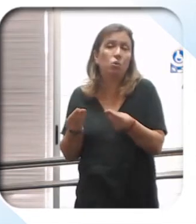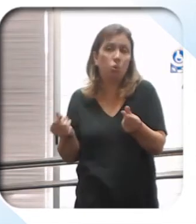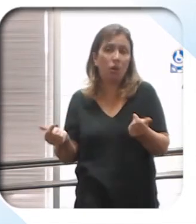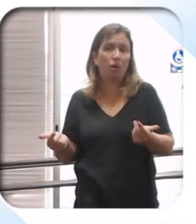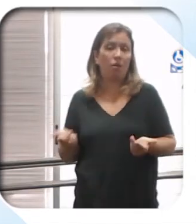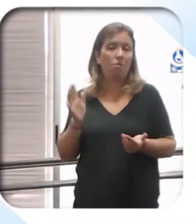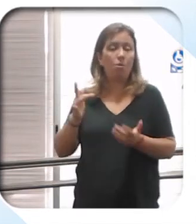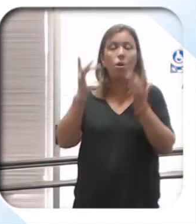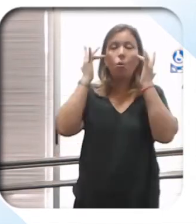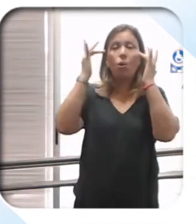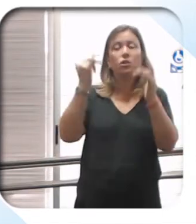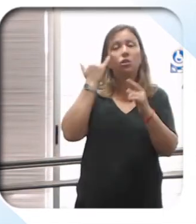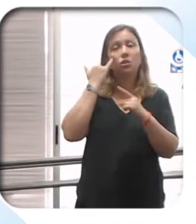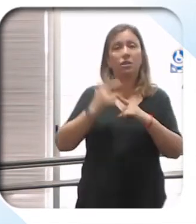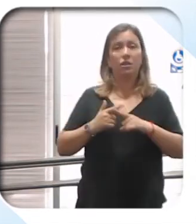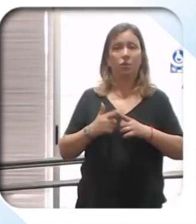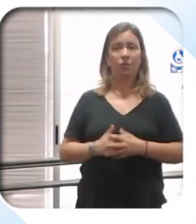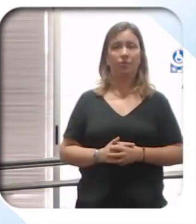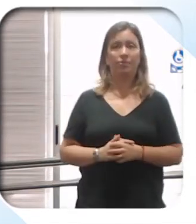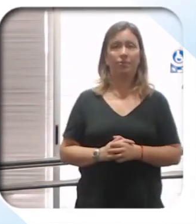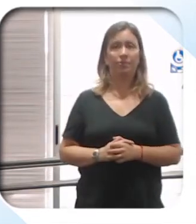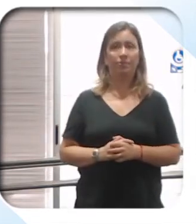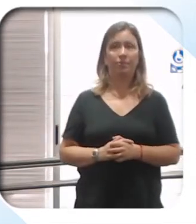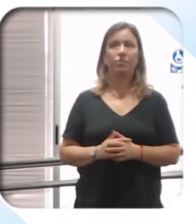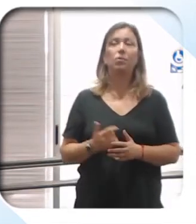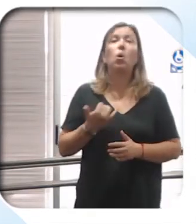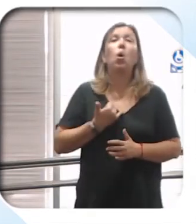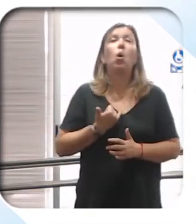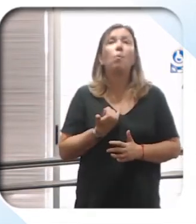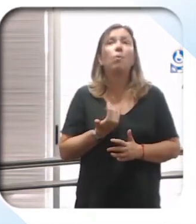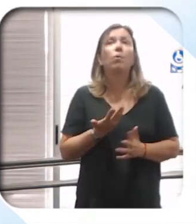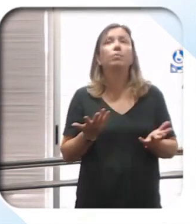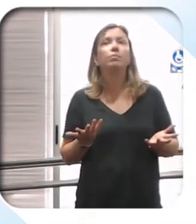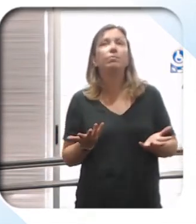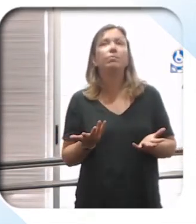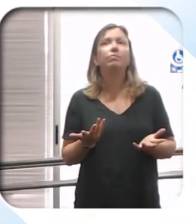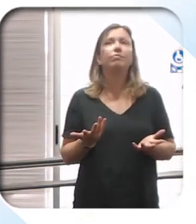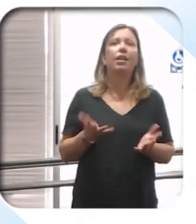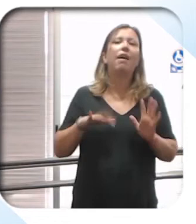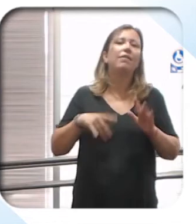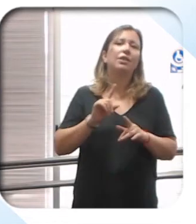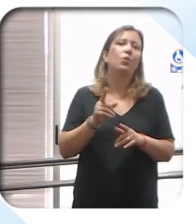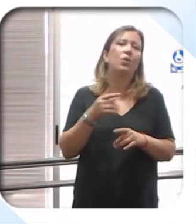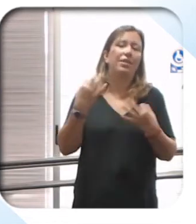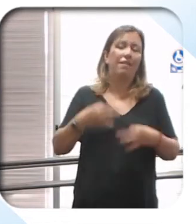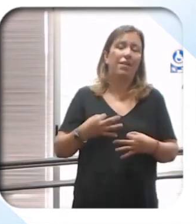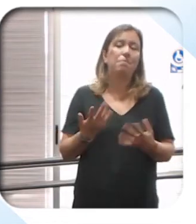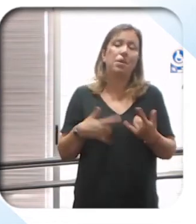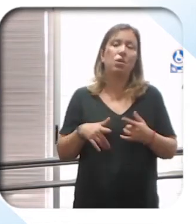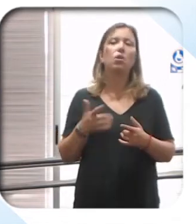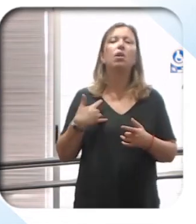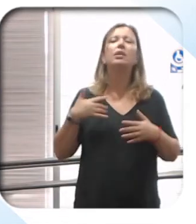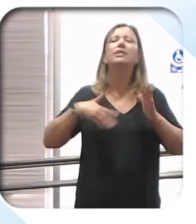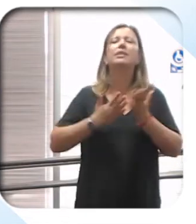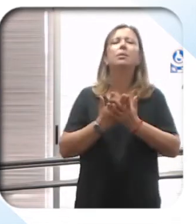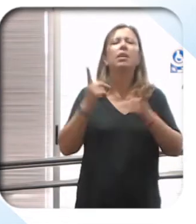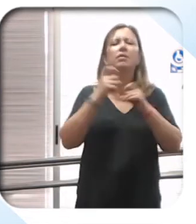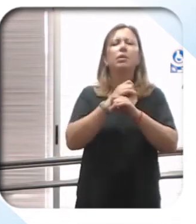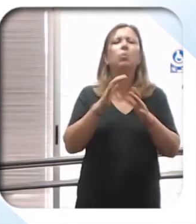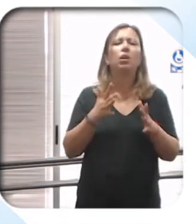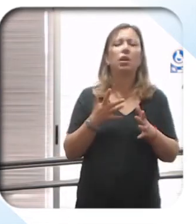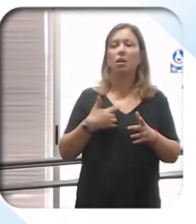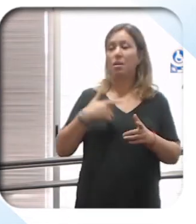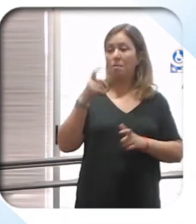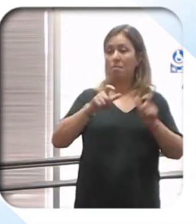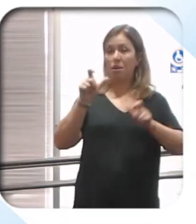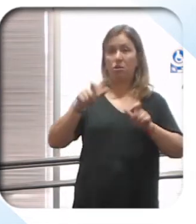Es educación sexual, ¿sí? Ahora, ¿cómo? No es la más favorable, ¿sí? ¿Y por qué nos cuesta? Porque no hemos tenido, la mayoría